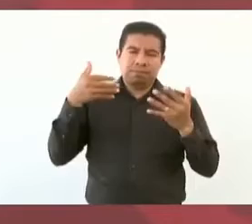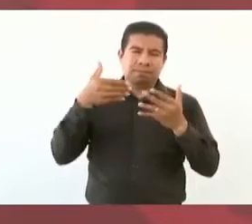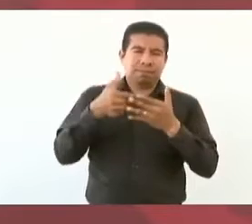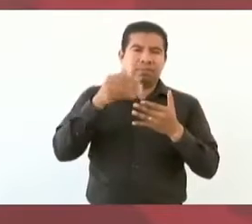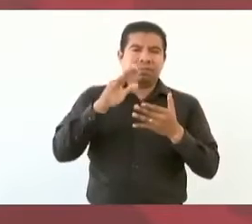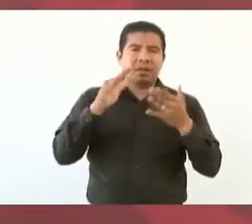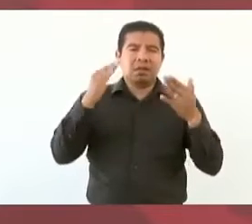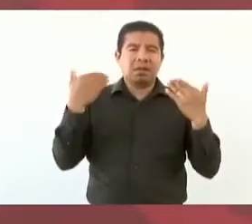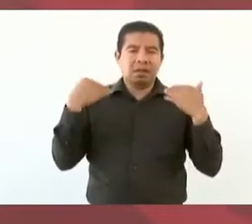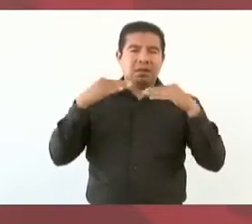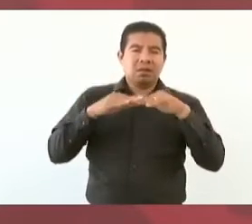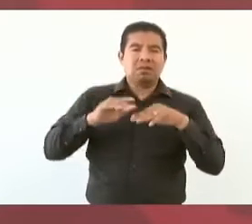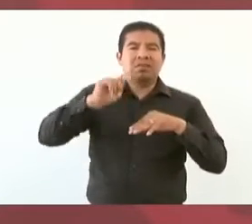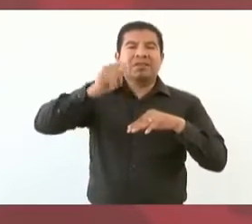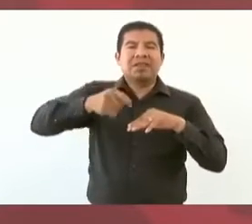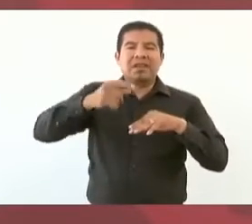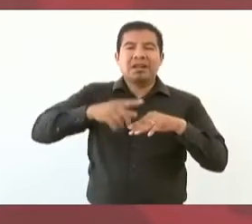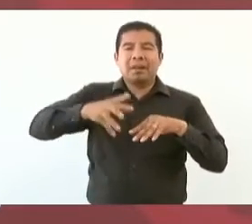vida.